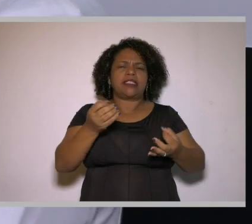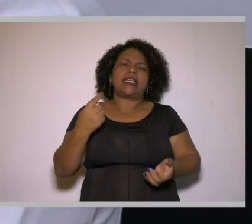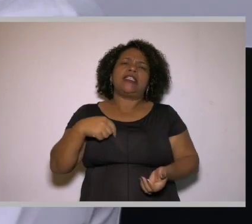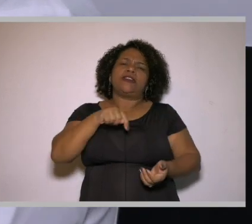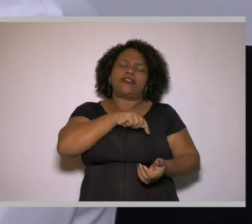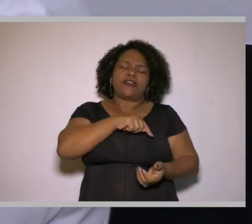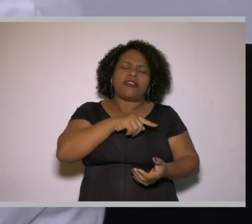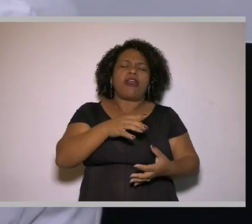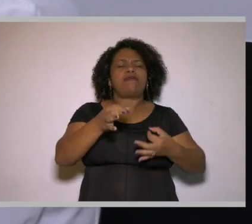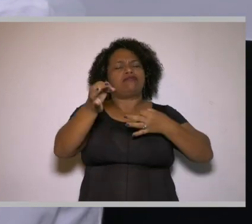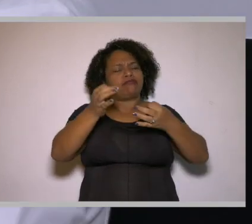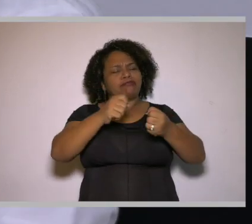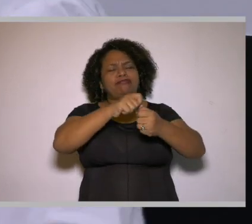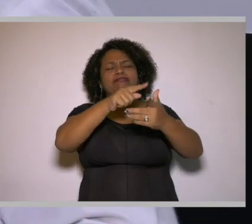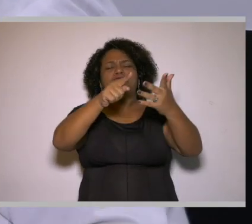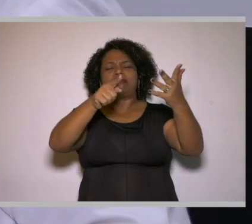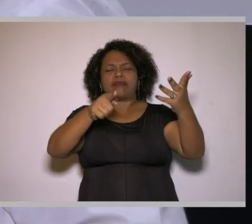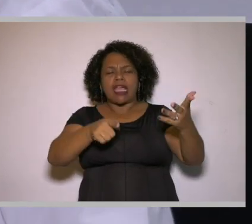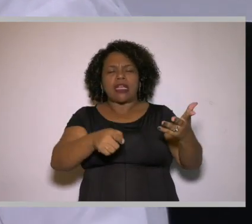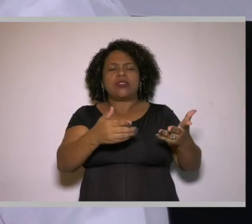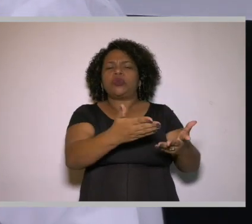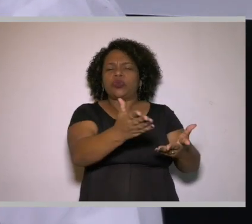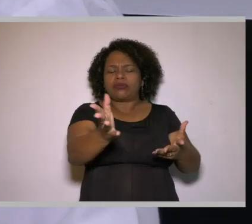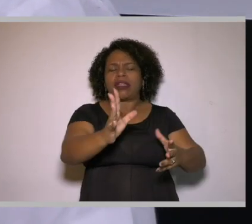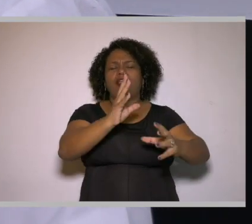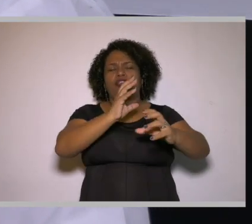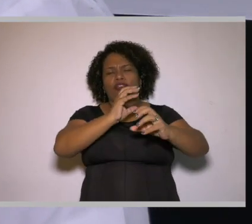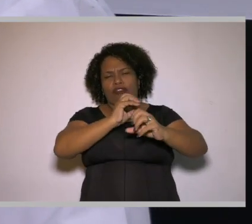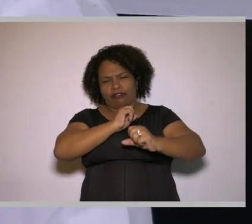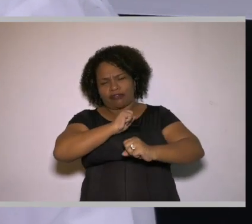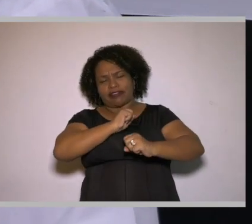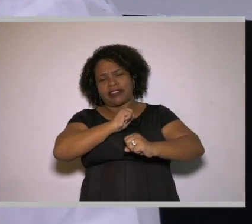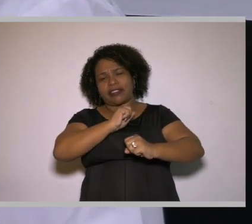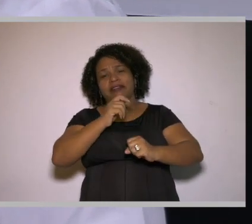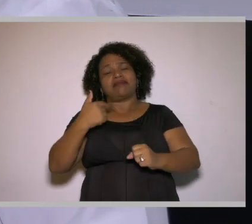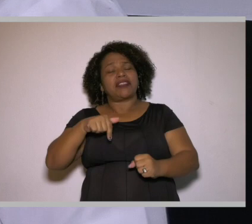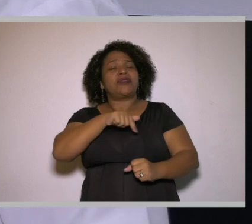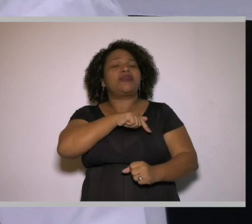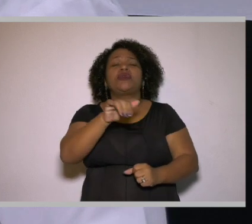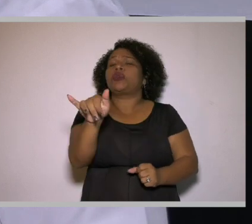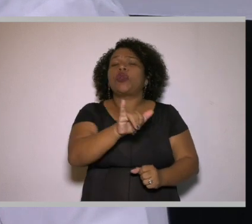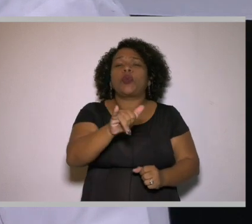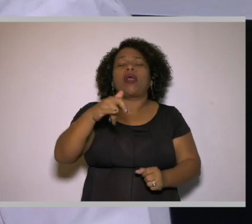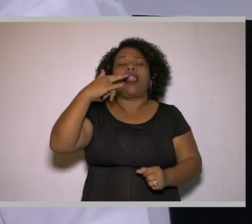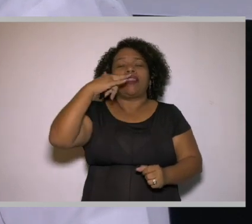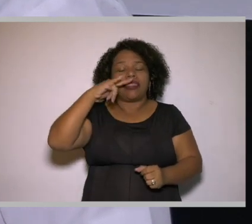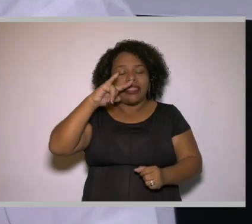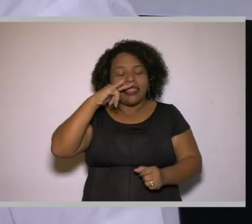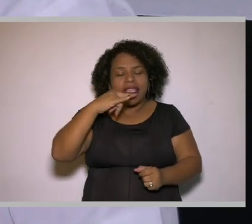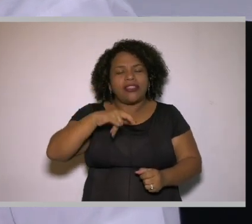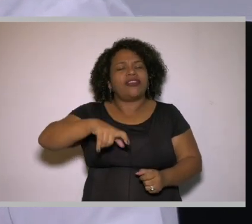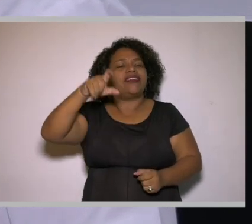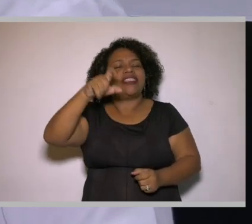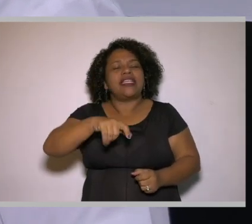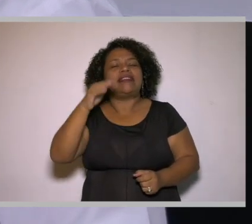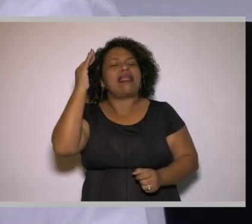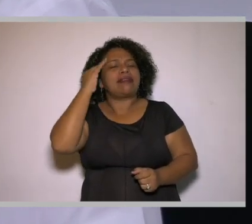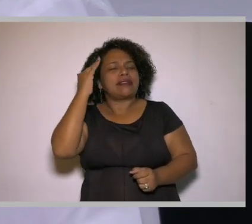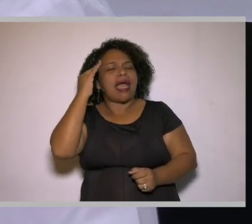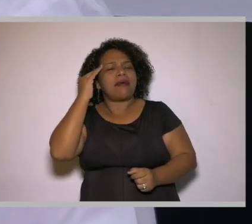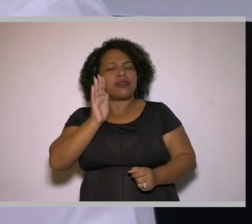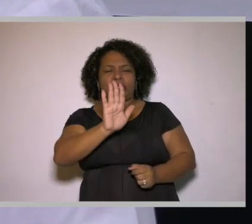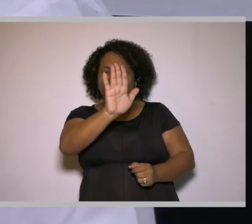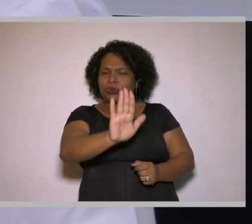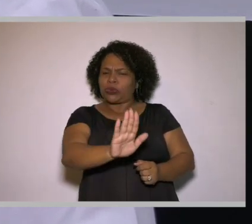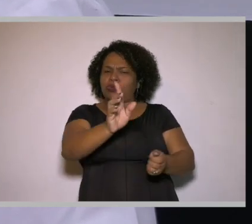tratar de darle la confianza al padre del niño. Y sobre todo, al niño también. El niño necesita conocer